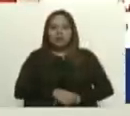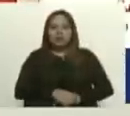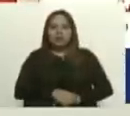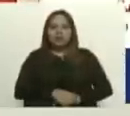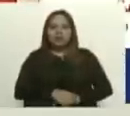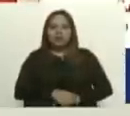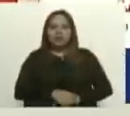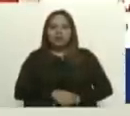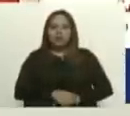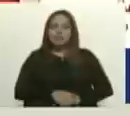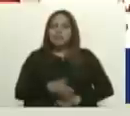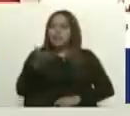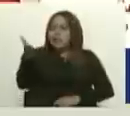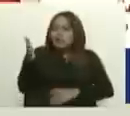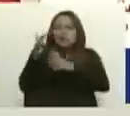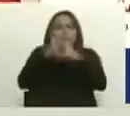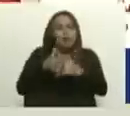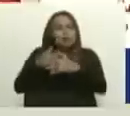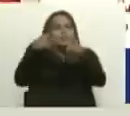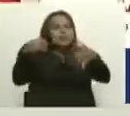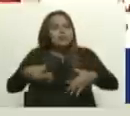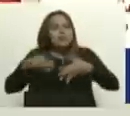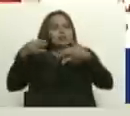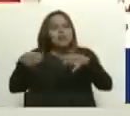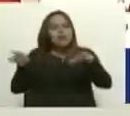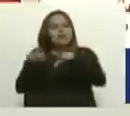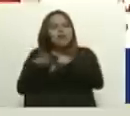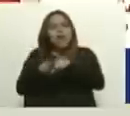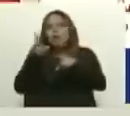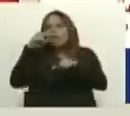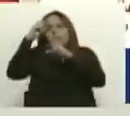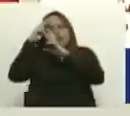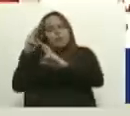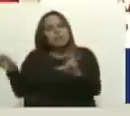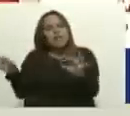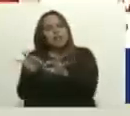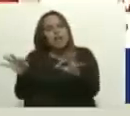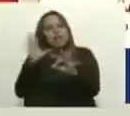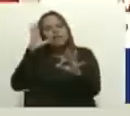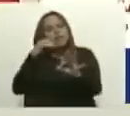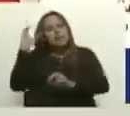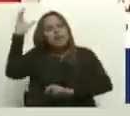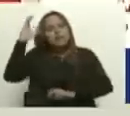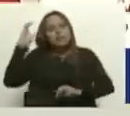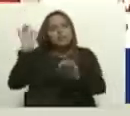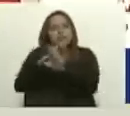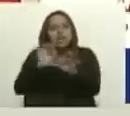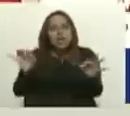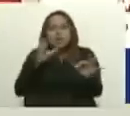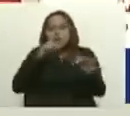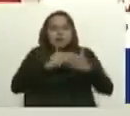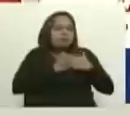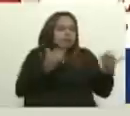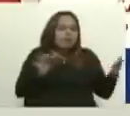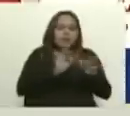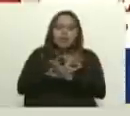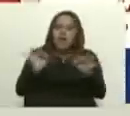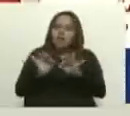Es el imperialismo actuando. No respetan a nadie, no tienen consideración con nadie.